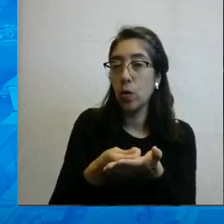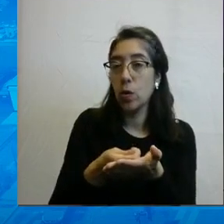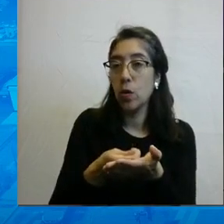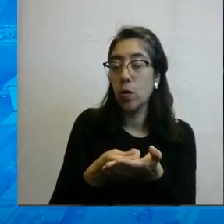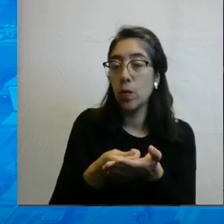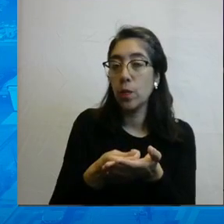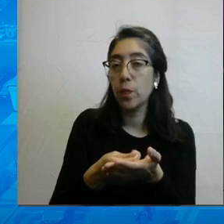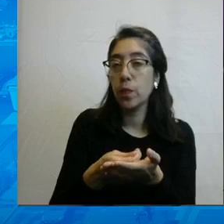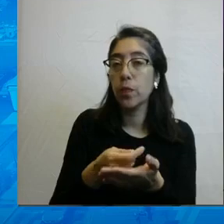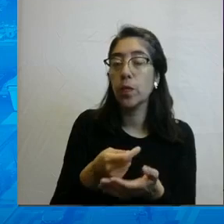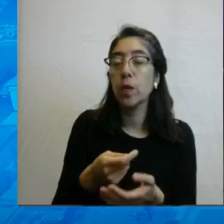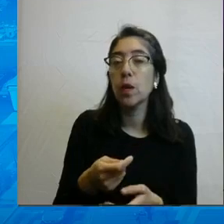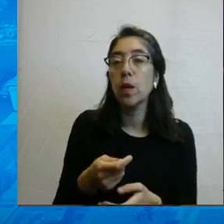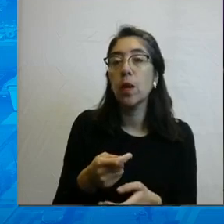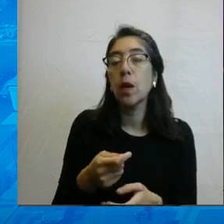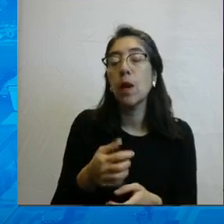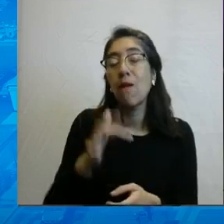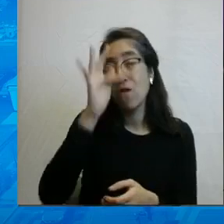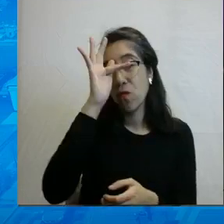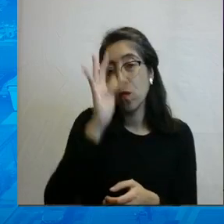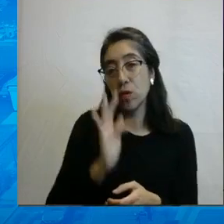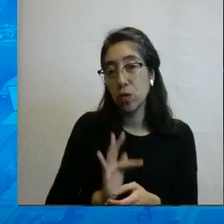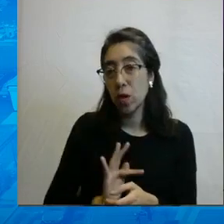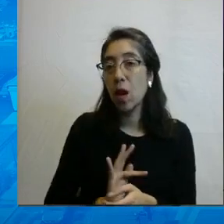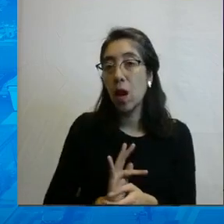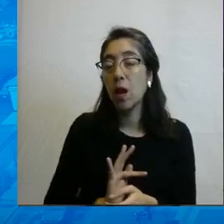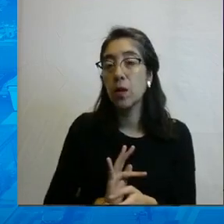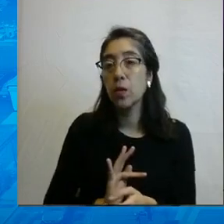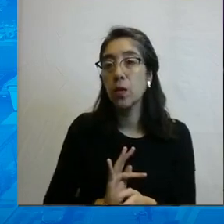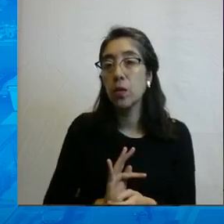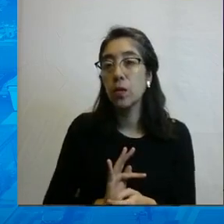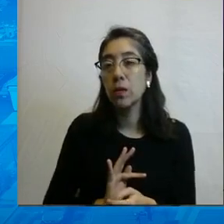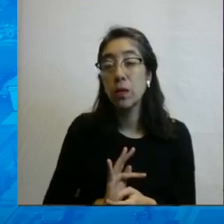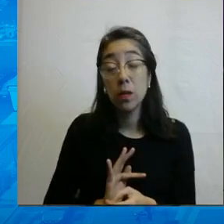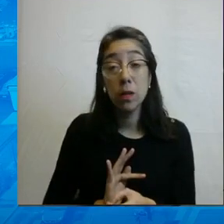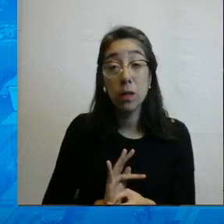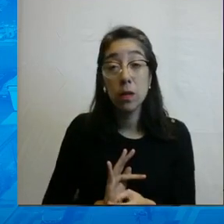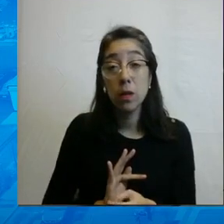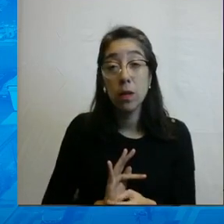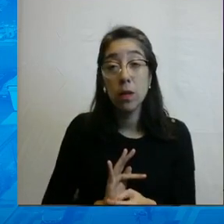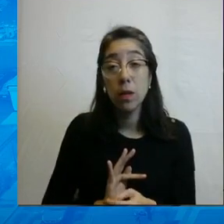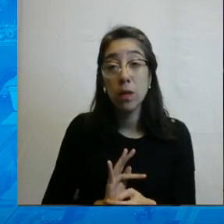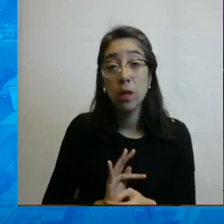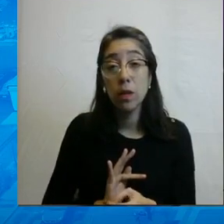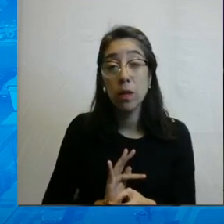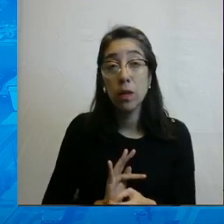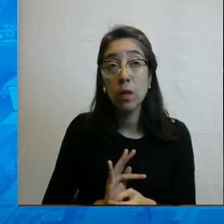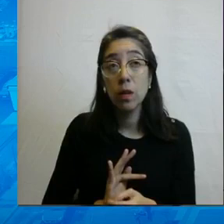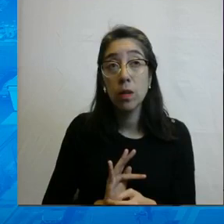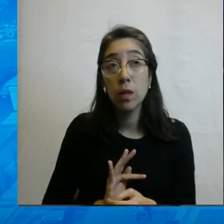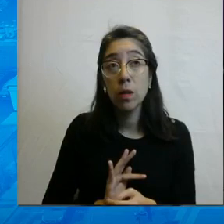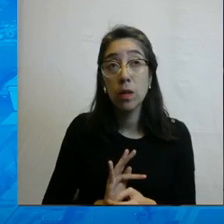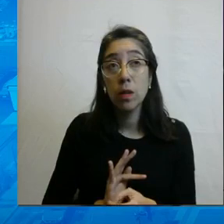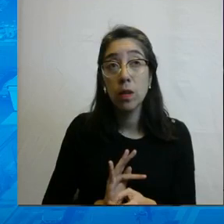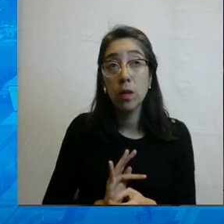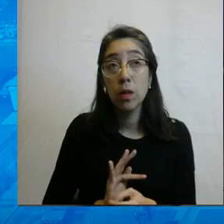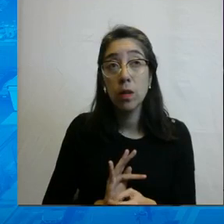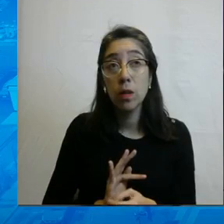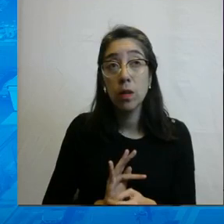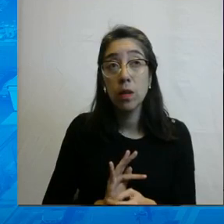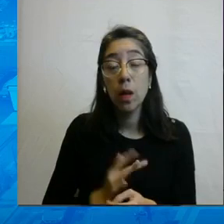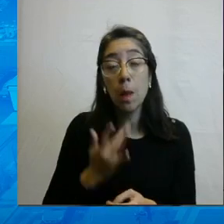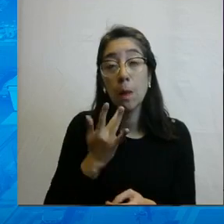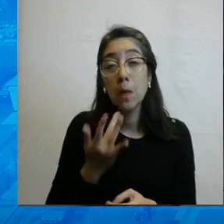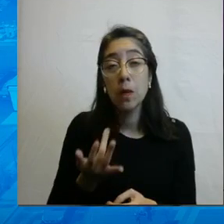con funcionarios y funcionarias que a nuestro juicio no debiésemos nunca haber llegado a una situación de ese tipo. Al menos nosotros por equipo municipal estamos viendo por qué,